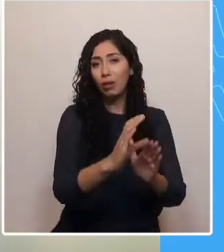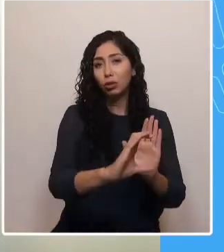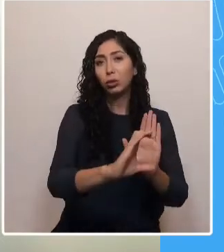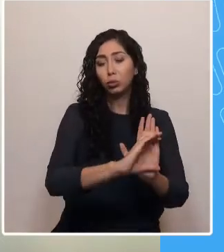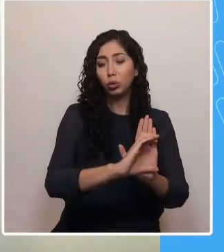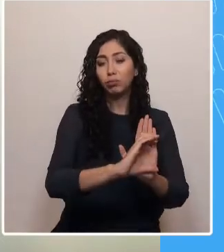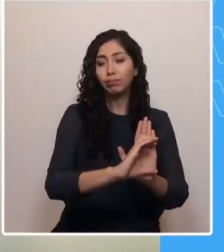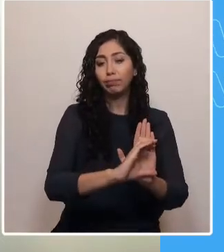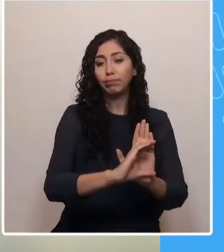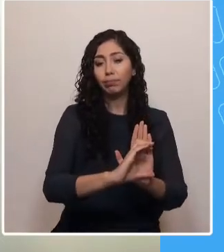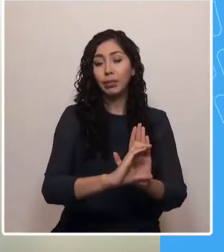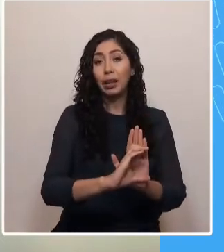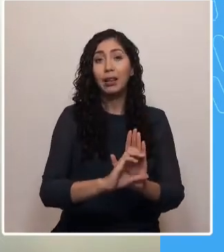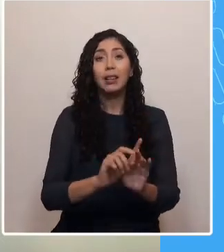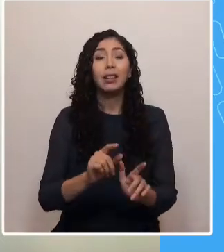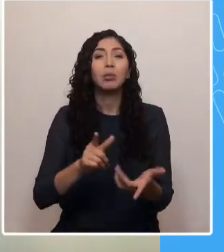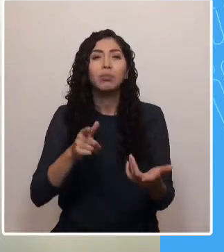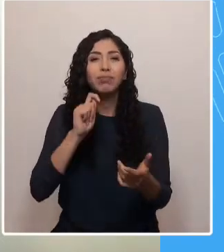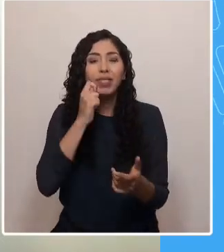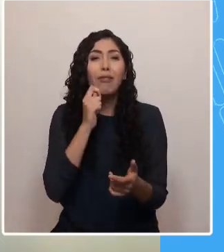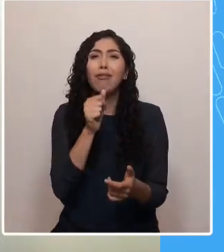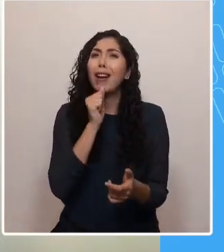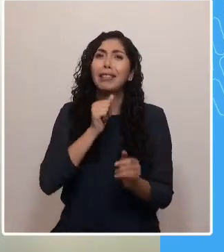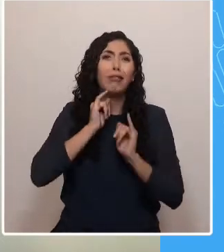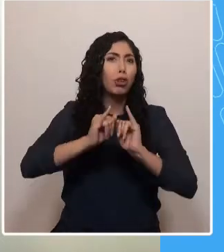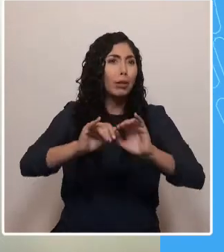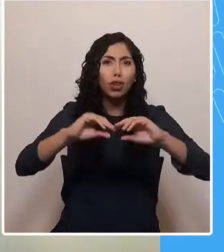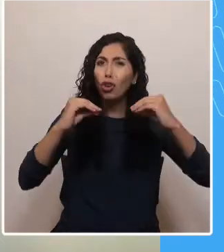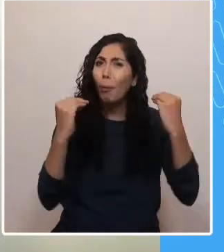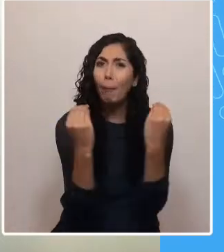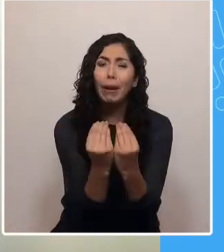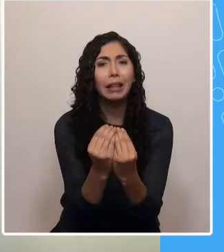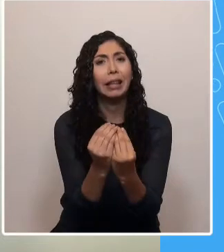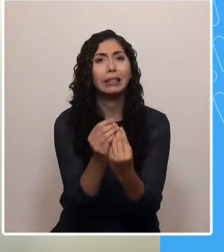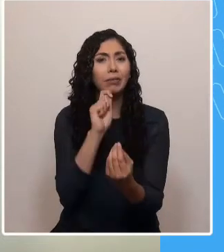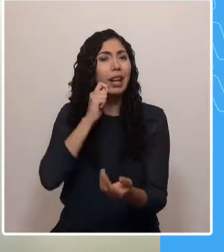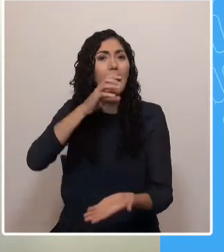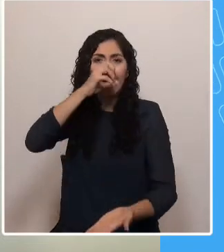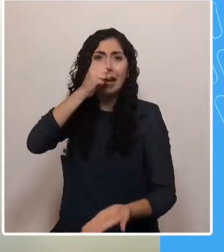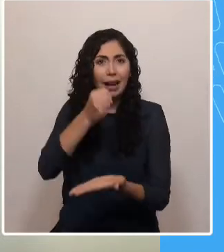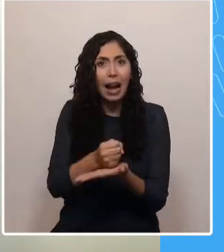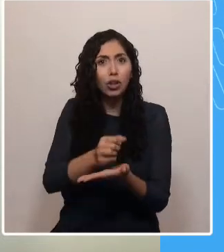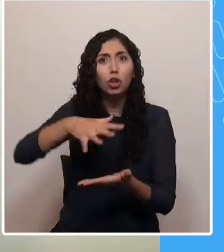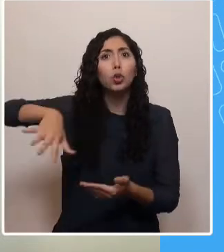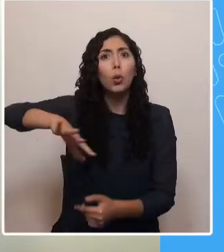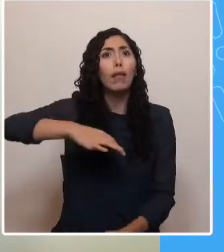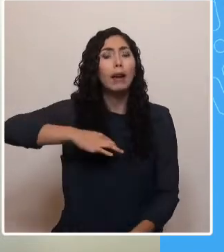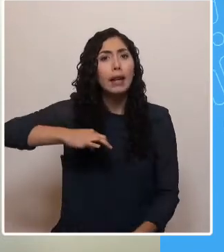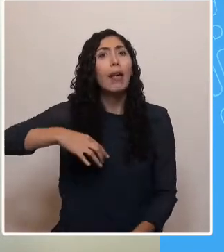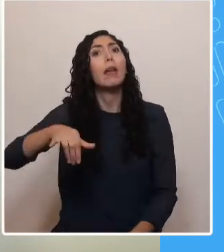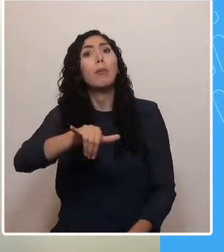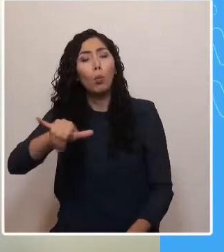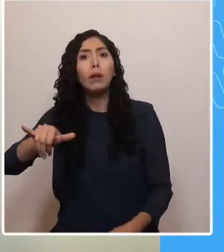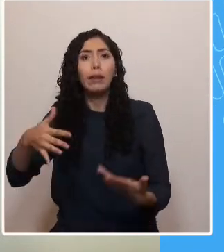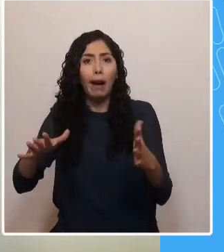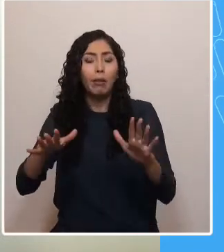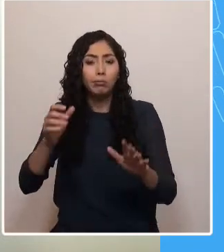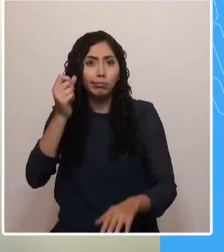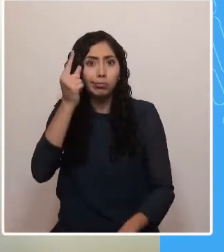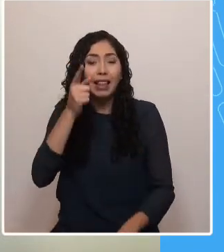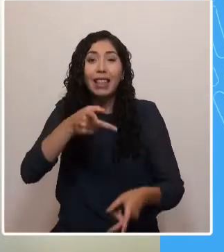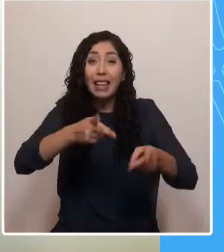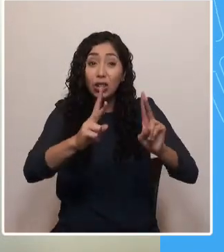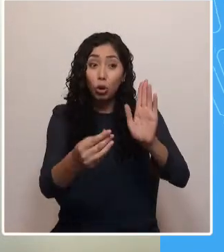La famosa letra chica sigue siendo una fuente de engaños para una ciudadanía que tarde o temprano se dará cuenta que los derechos consagrados en esta